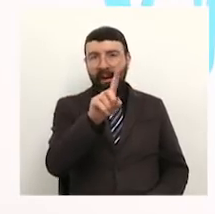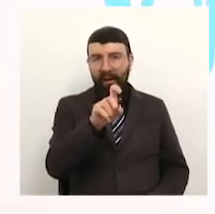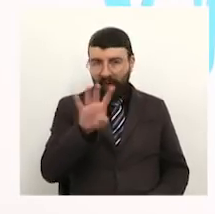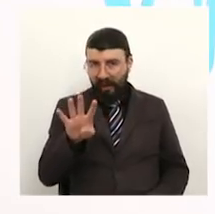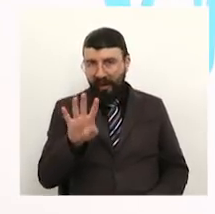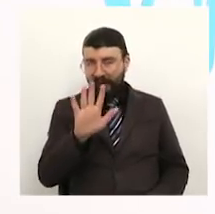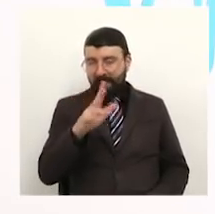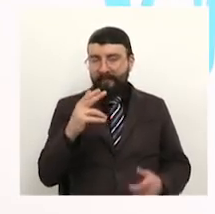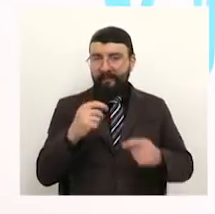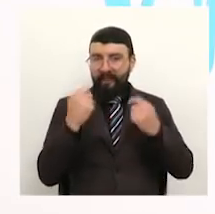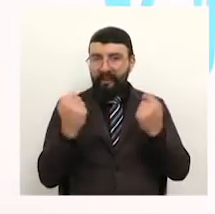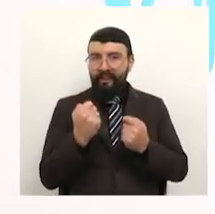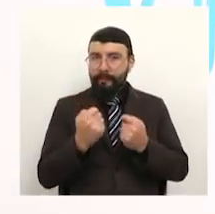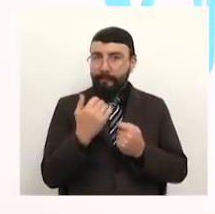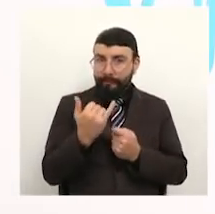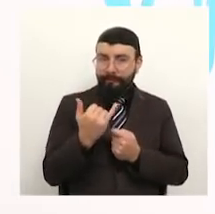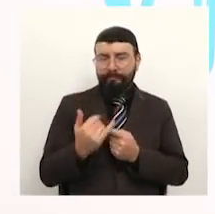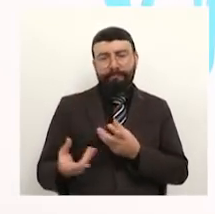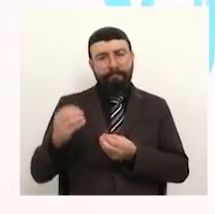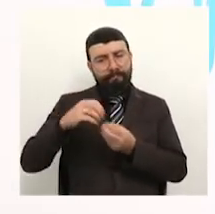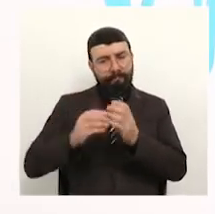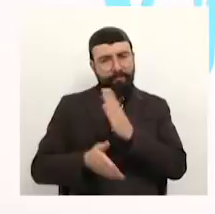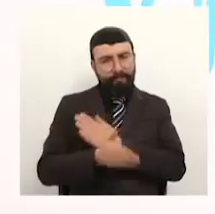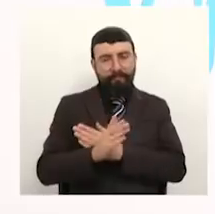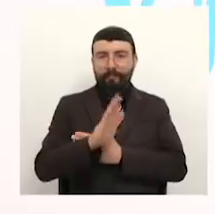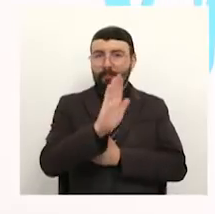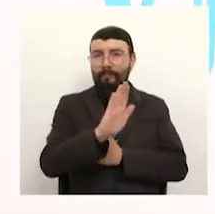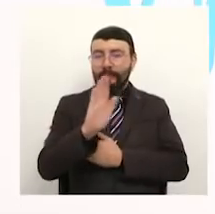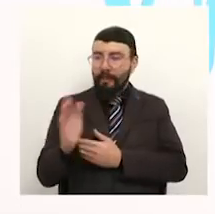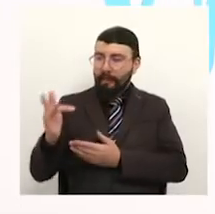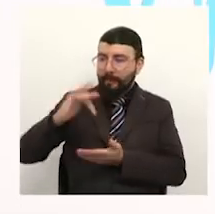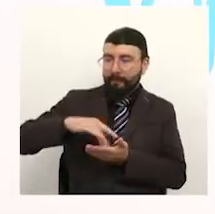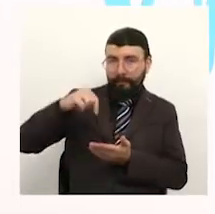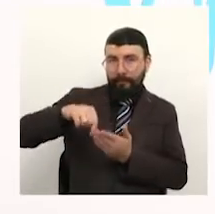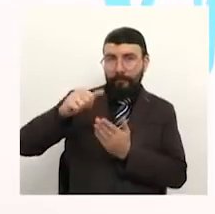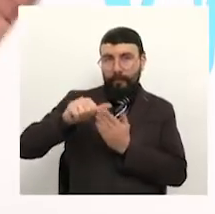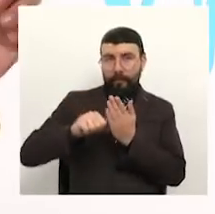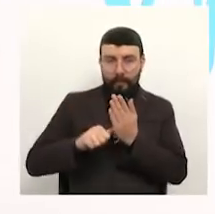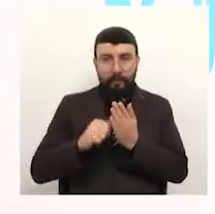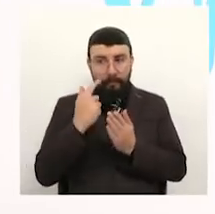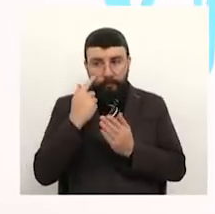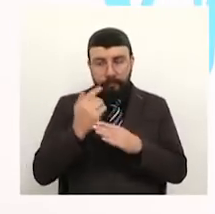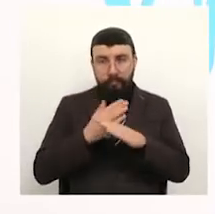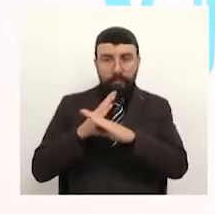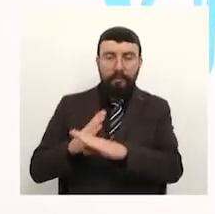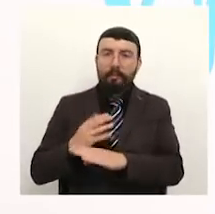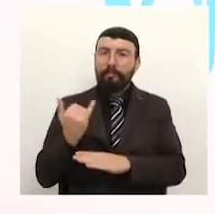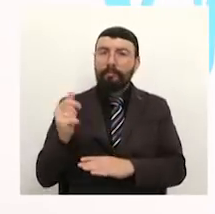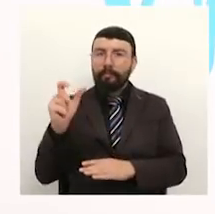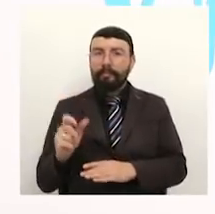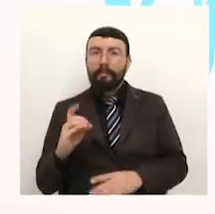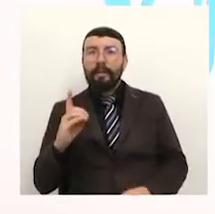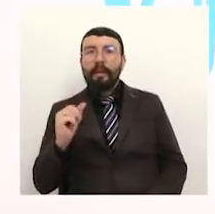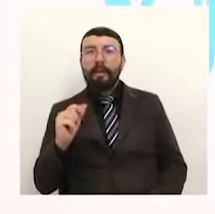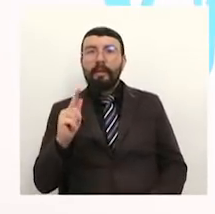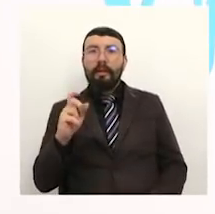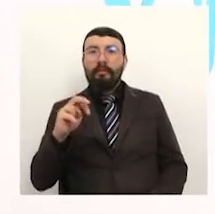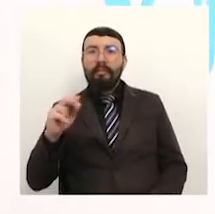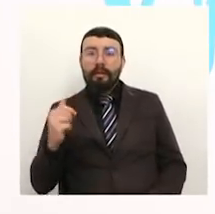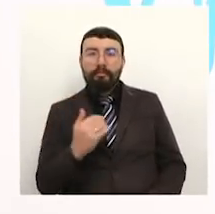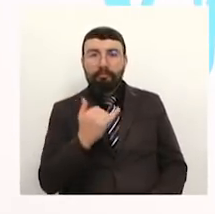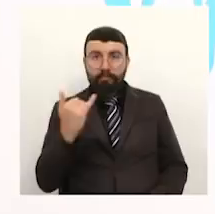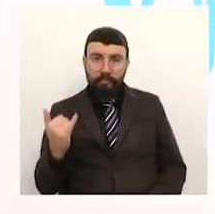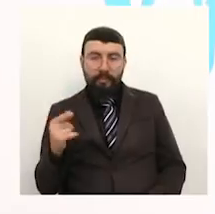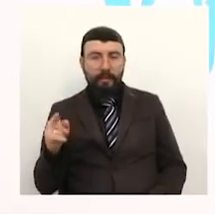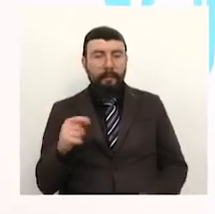vamos a este corte comerciales y ya continuamos con todos ustedes en este programa de prevención recordemos que la autoridad no también nos apoya nosotros en bogotá y en medellín